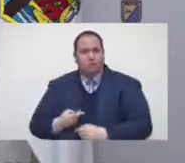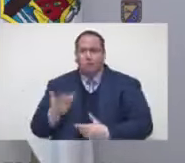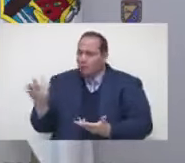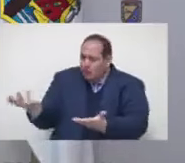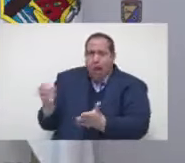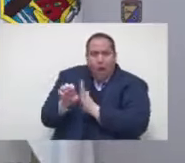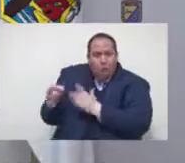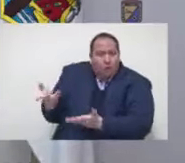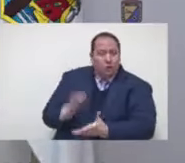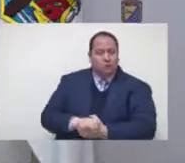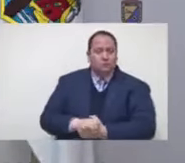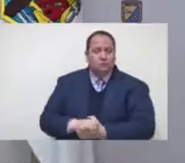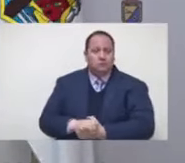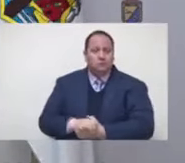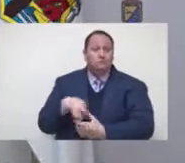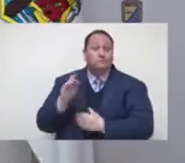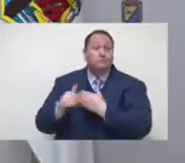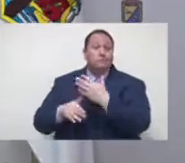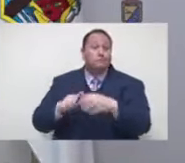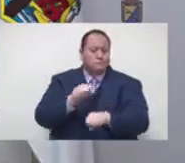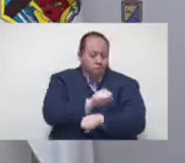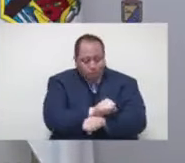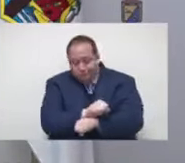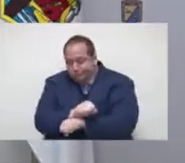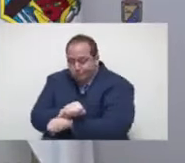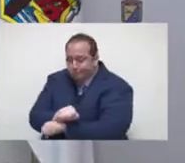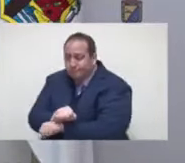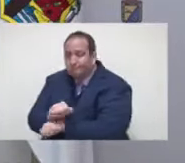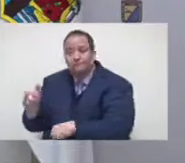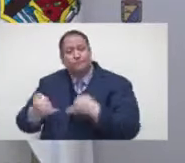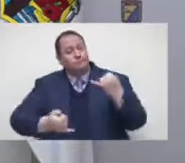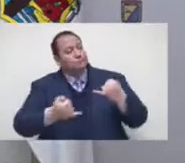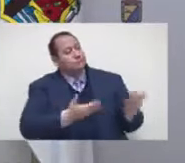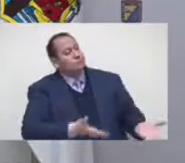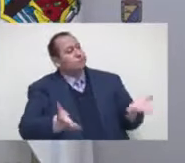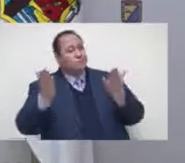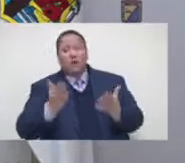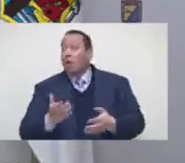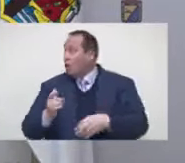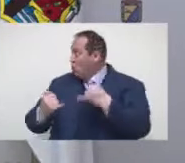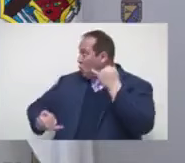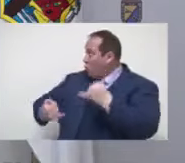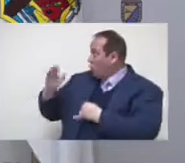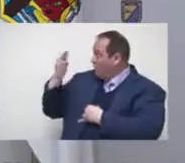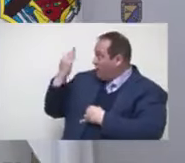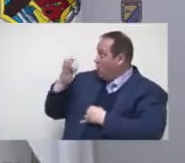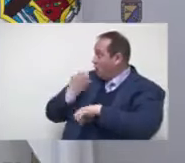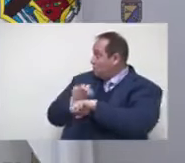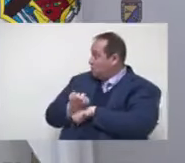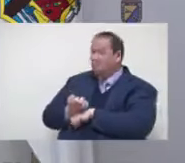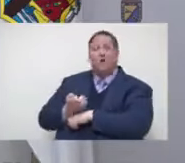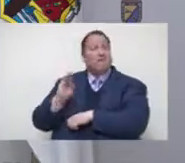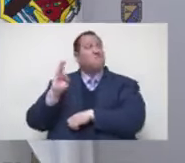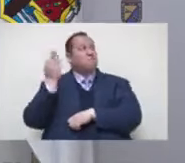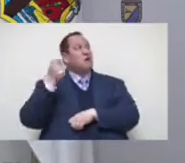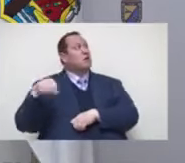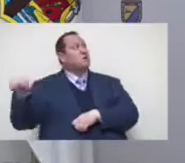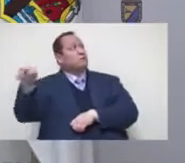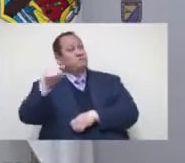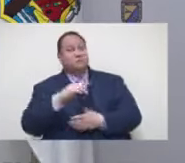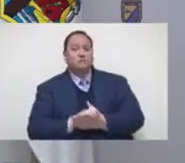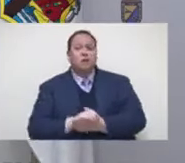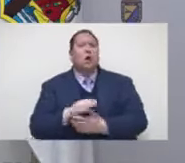Entonces, pero luego, pues, ¿qué pasa? Pues que lo sueltan. ¿Jueces federales o estatales? Federales. ¿Y cuando habla de policías, de qué policías, de qué